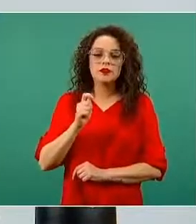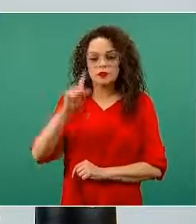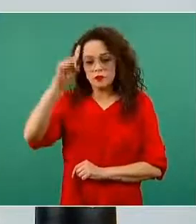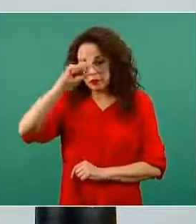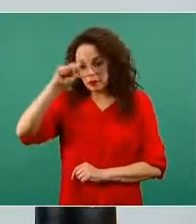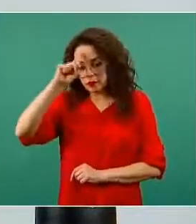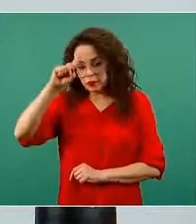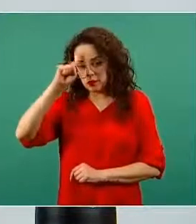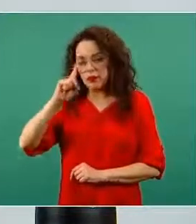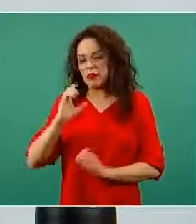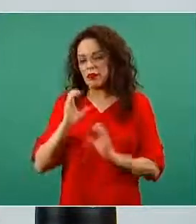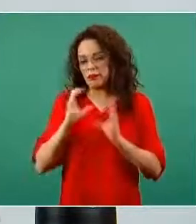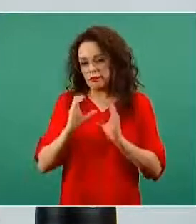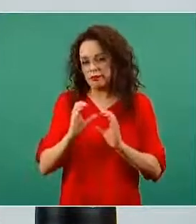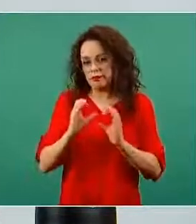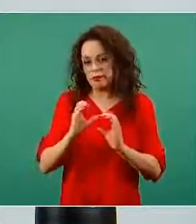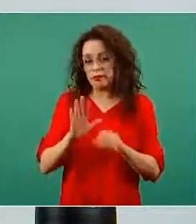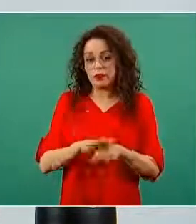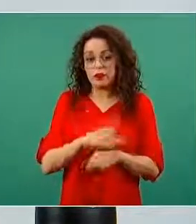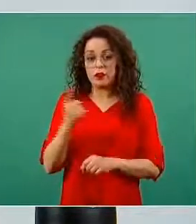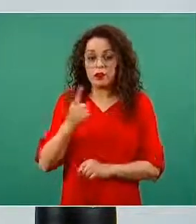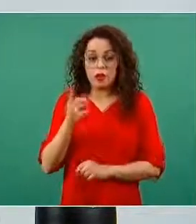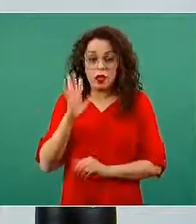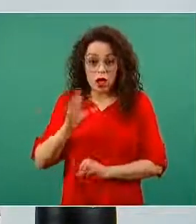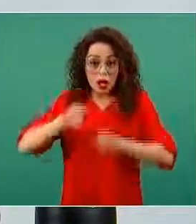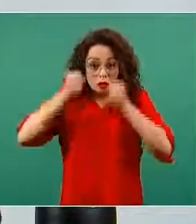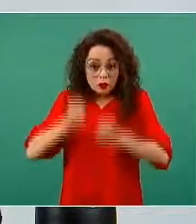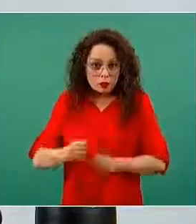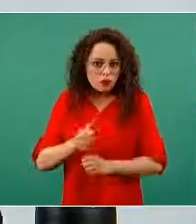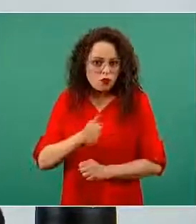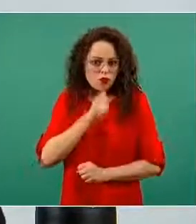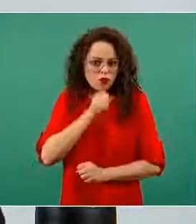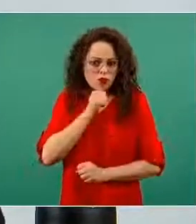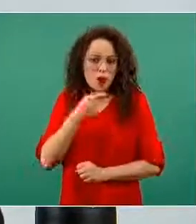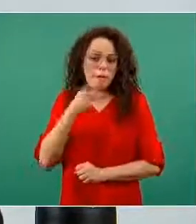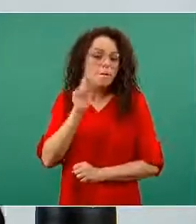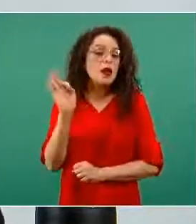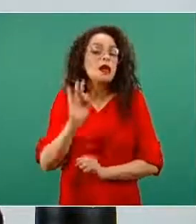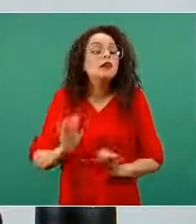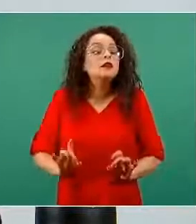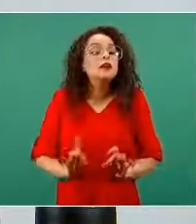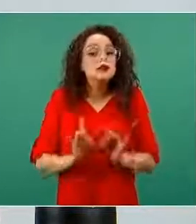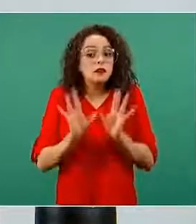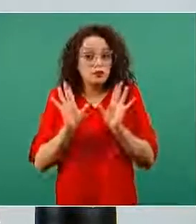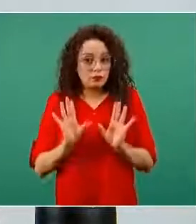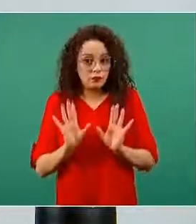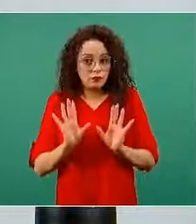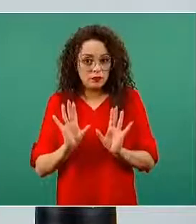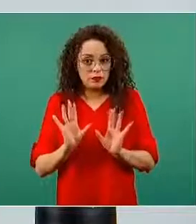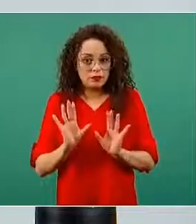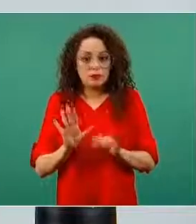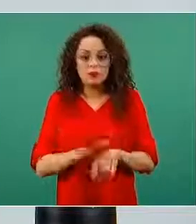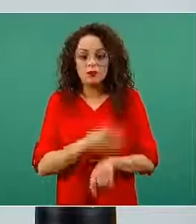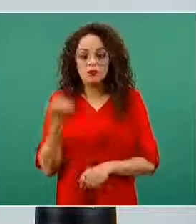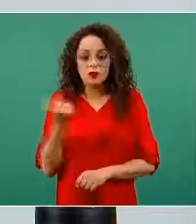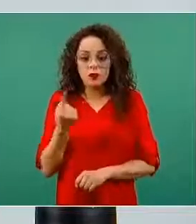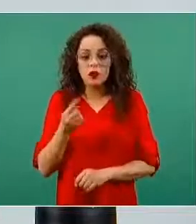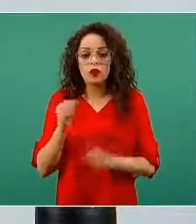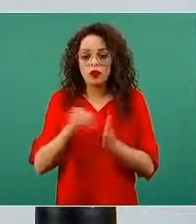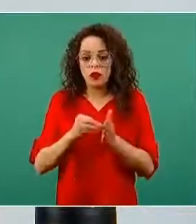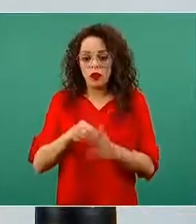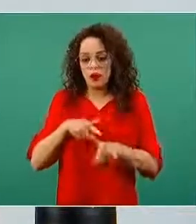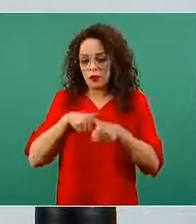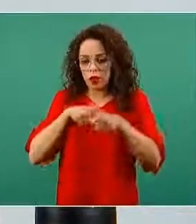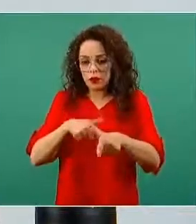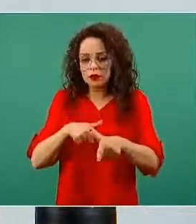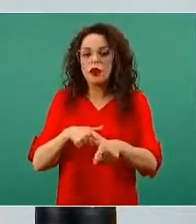recomendación, considerando esta posibilidad que no se ha confirmado, pero sí porque todavía está por generarse esta